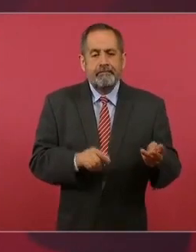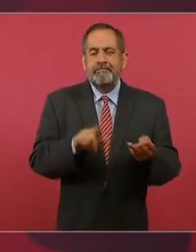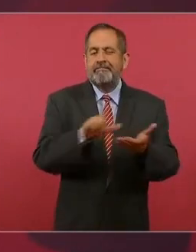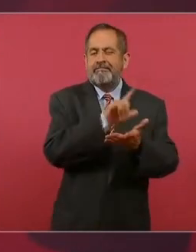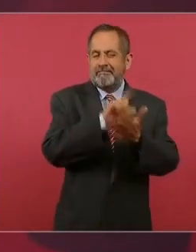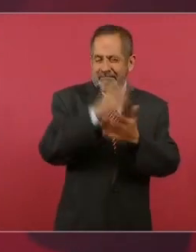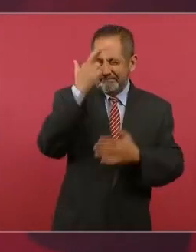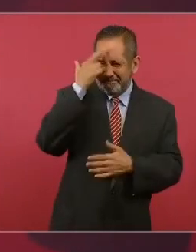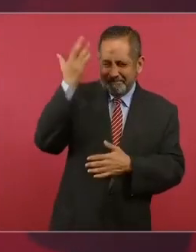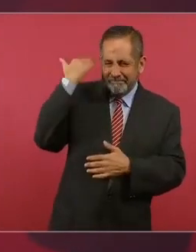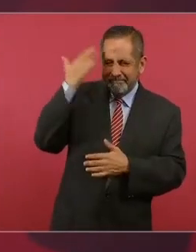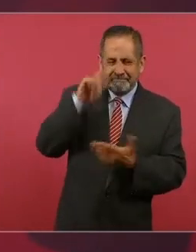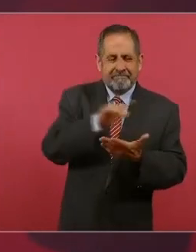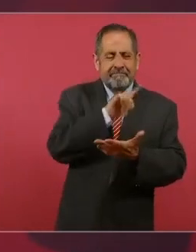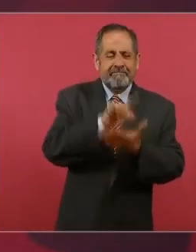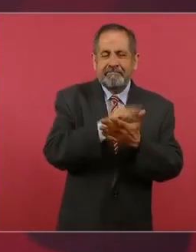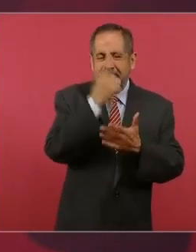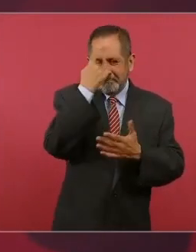energéticas,